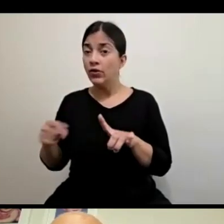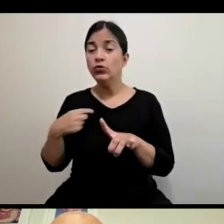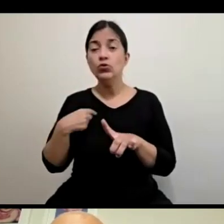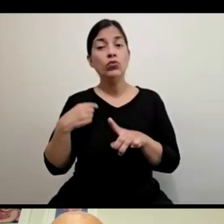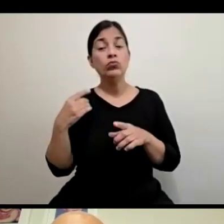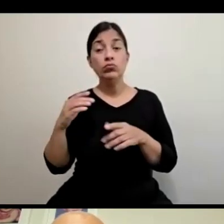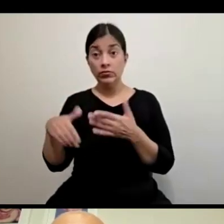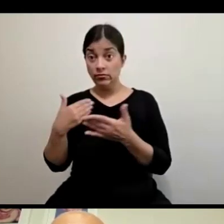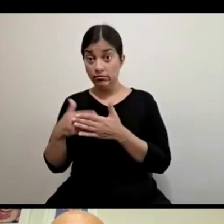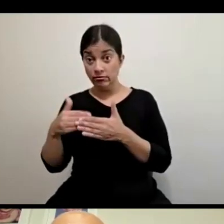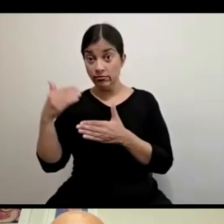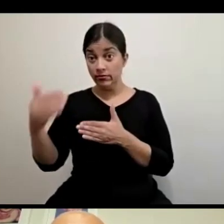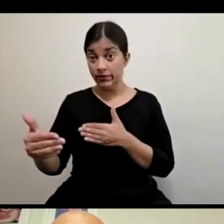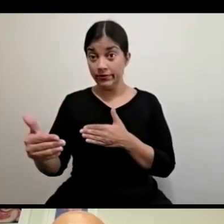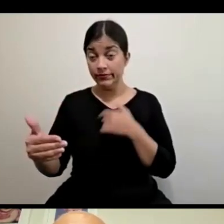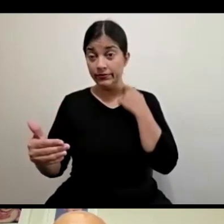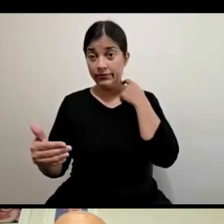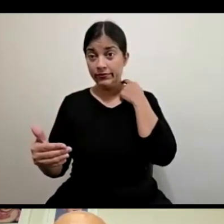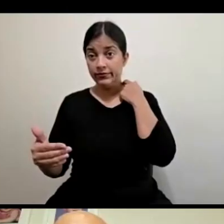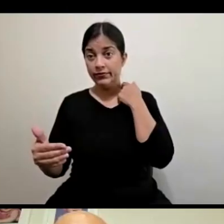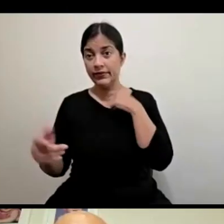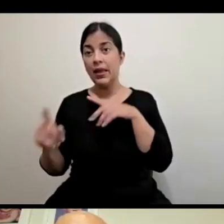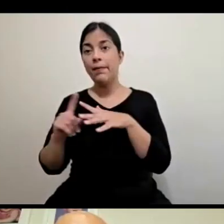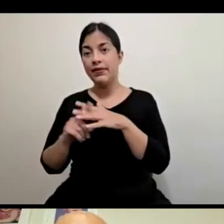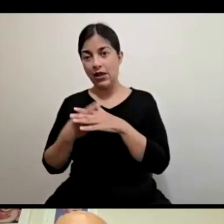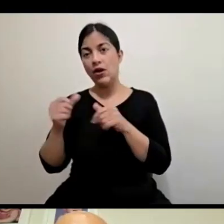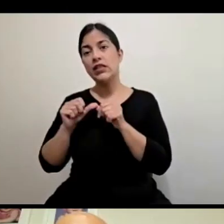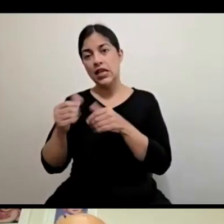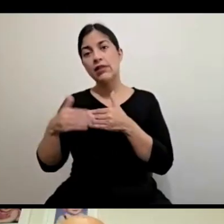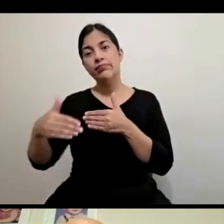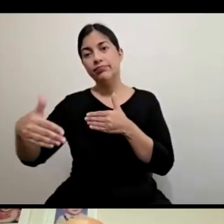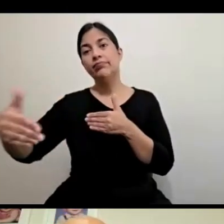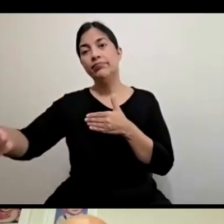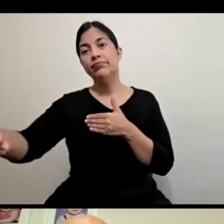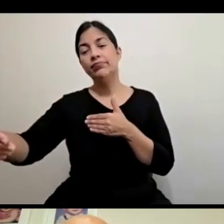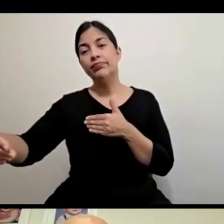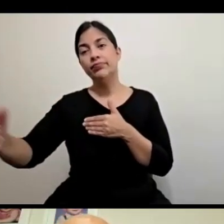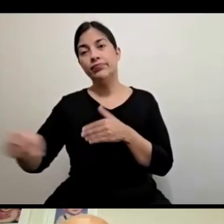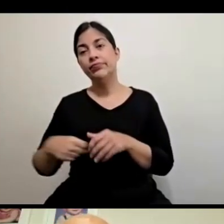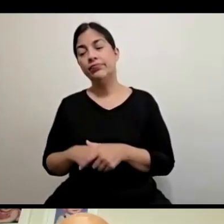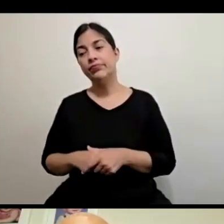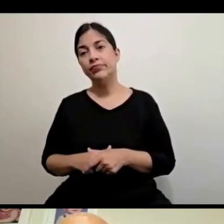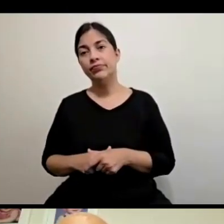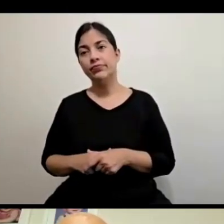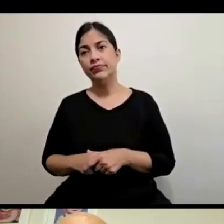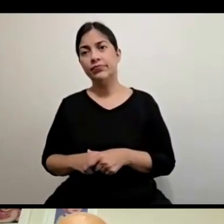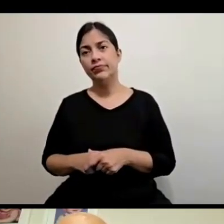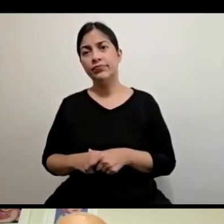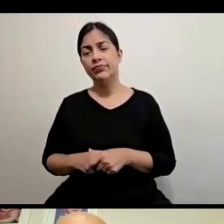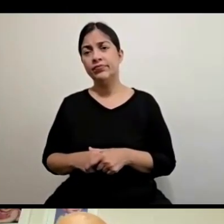llegué, se empezó a seguir dando, ¿no? Okay. O sea, lo que pasa es